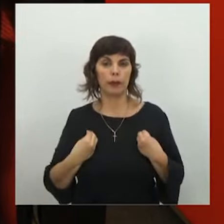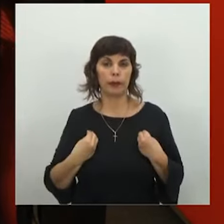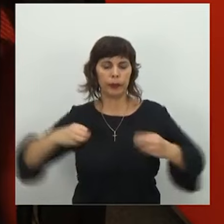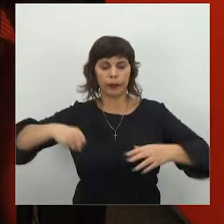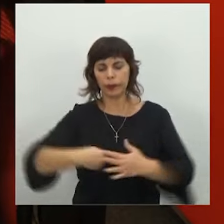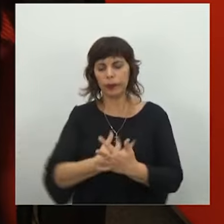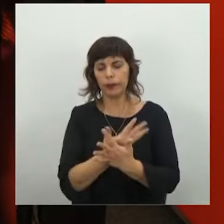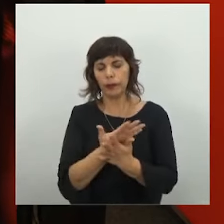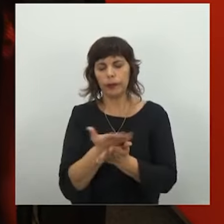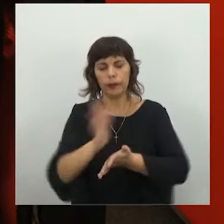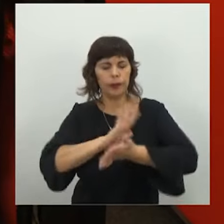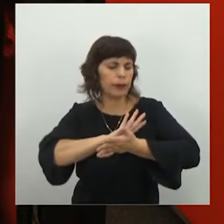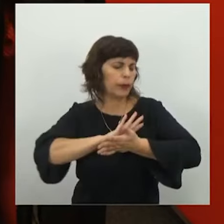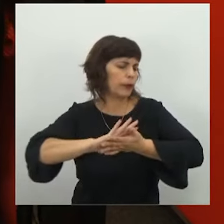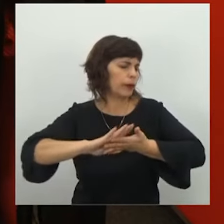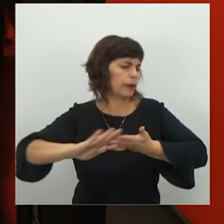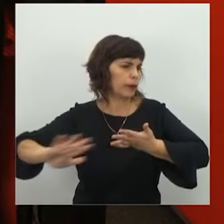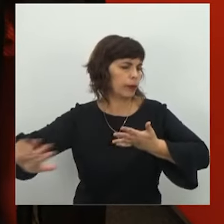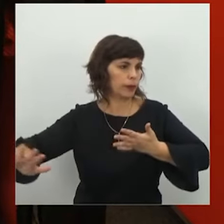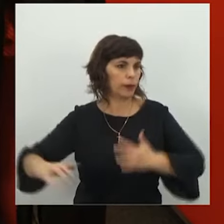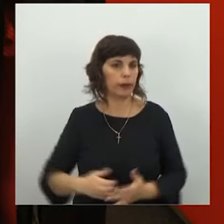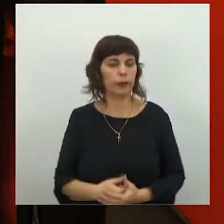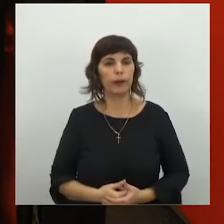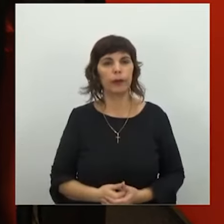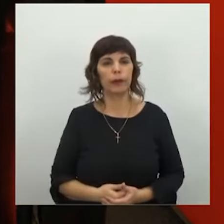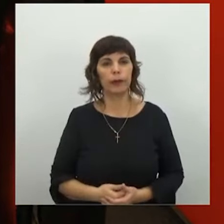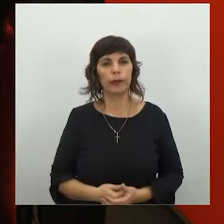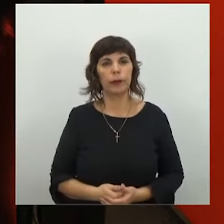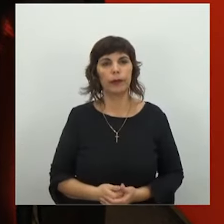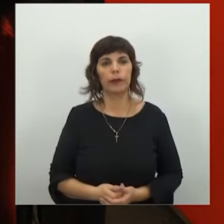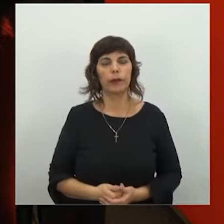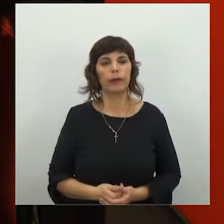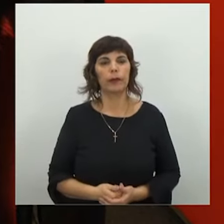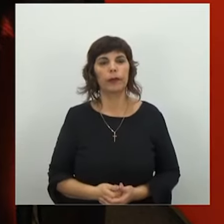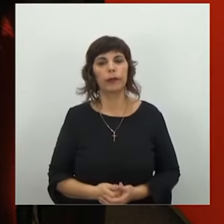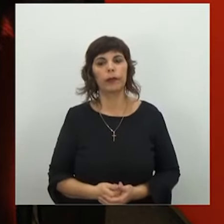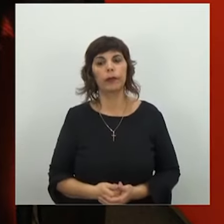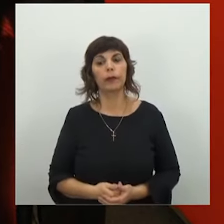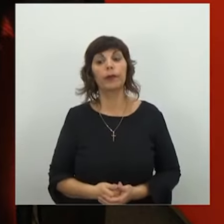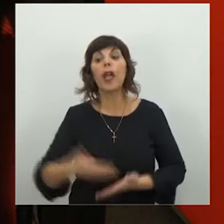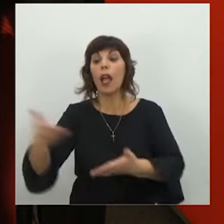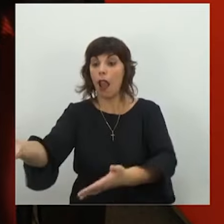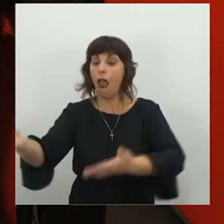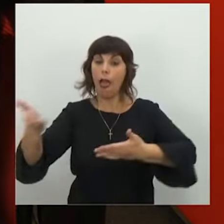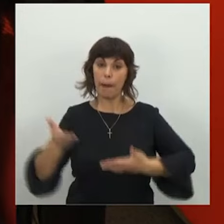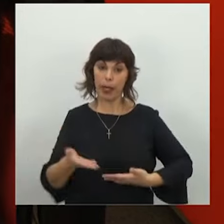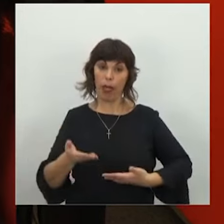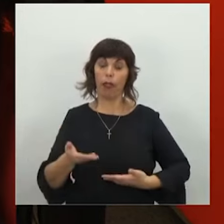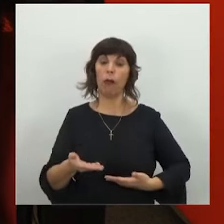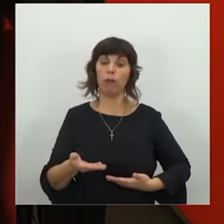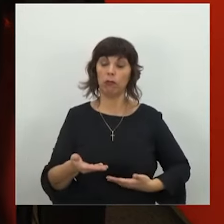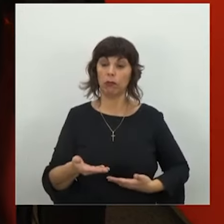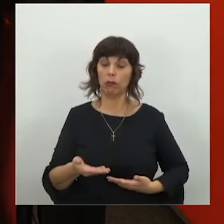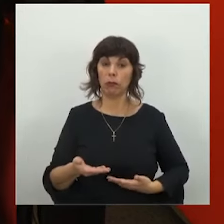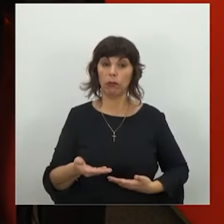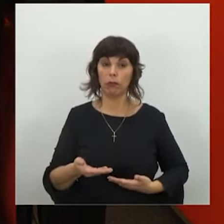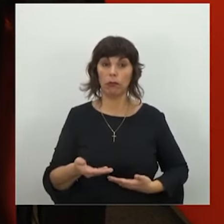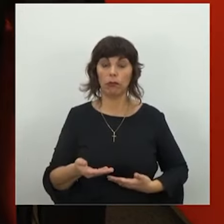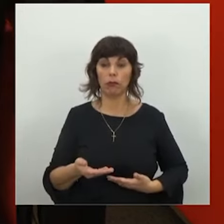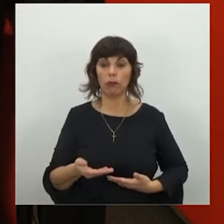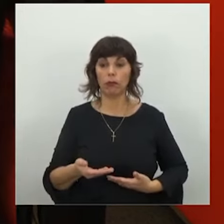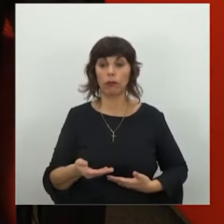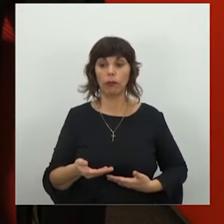infinita gracia de Jesucristo. Y esa es la invitación que tienes que